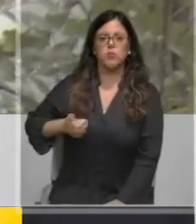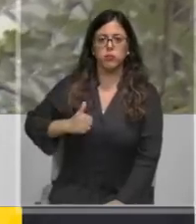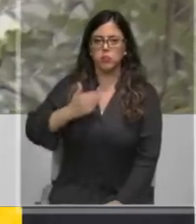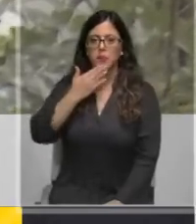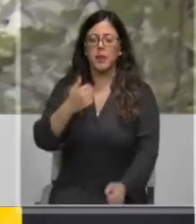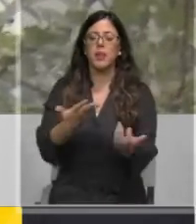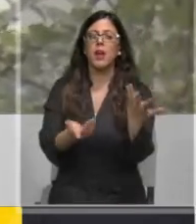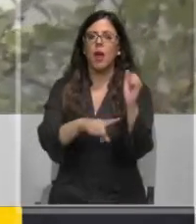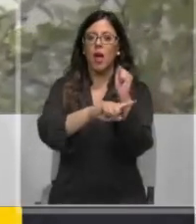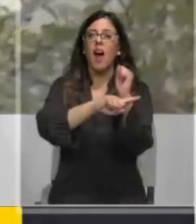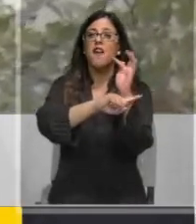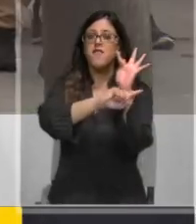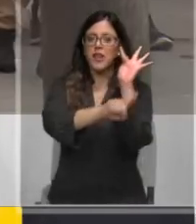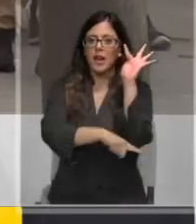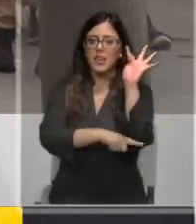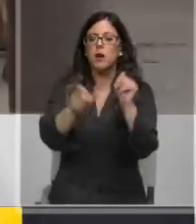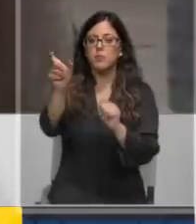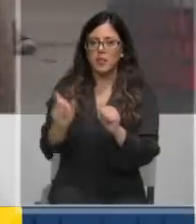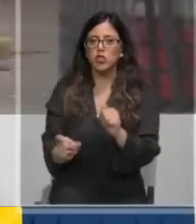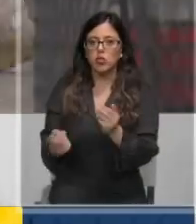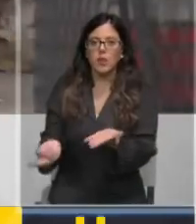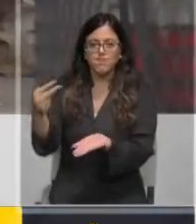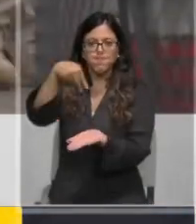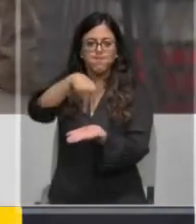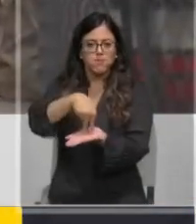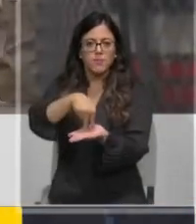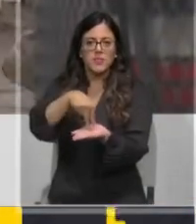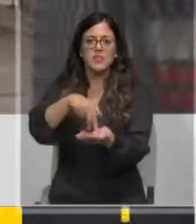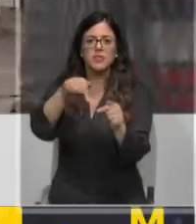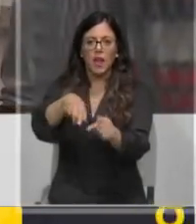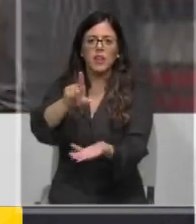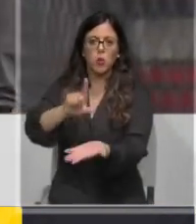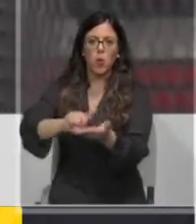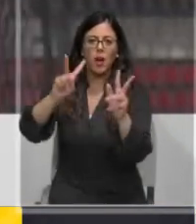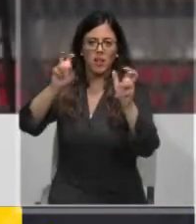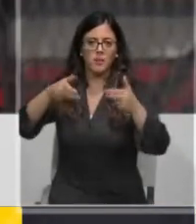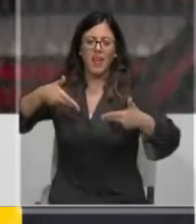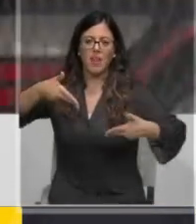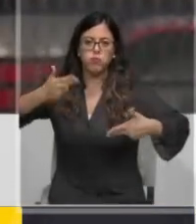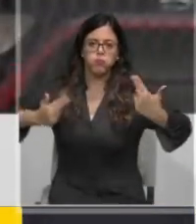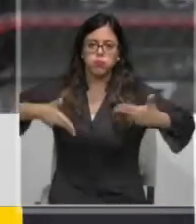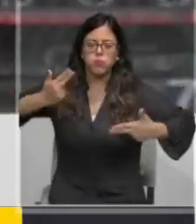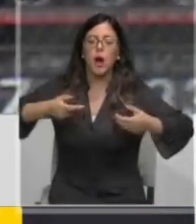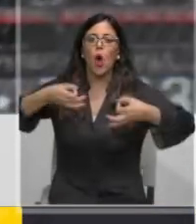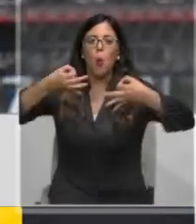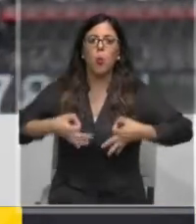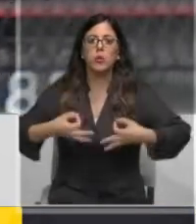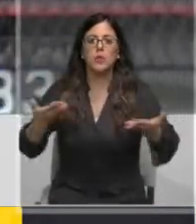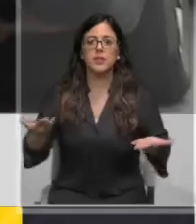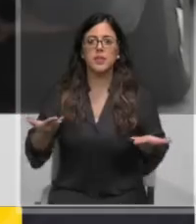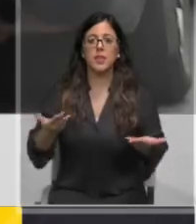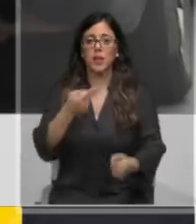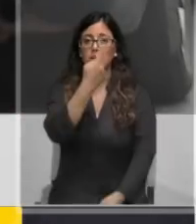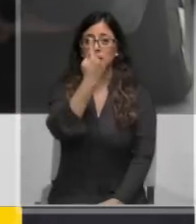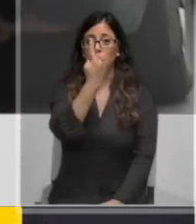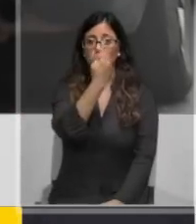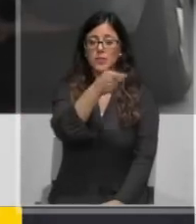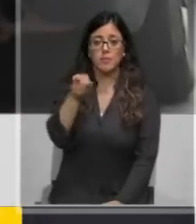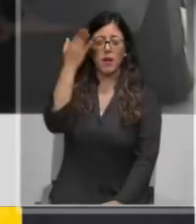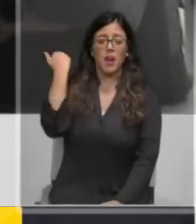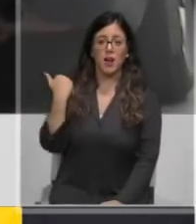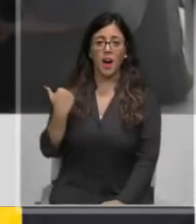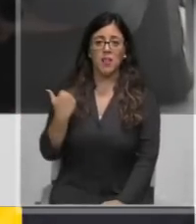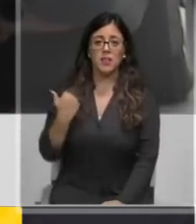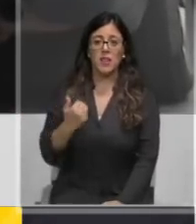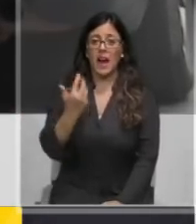fiscalía como uno de los que estuvo en el lugar de los hechos en esta balacera que inicia todo justamente hace una semana hace